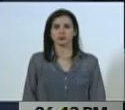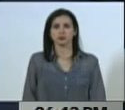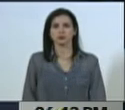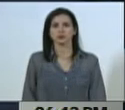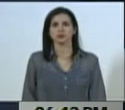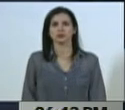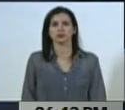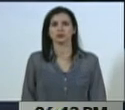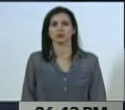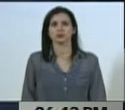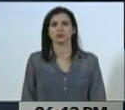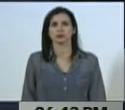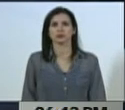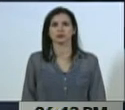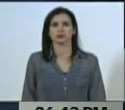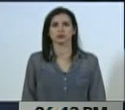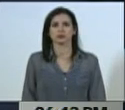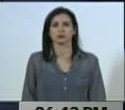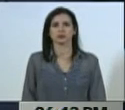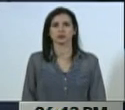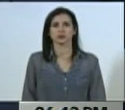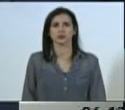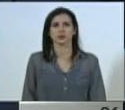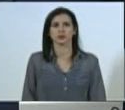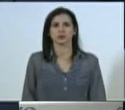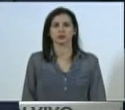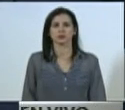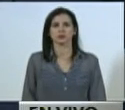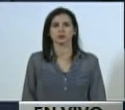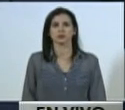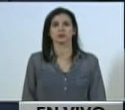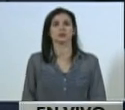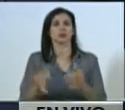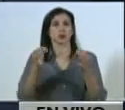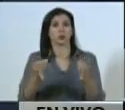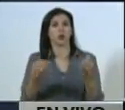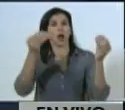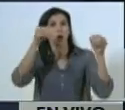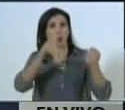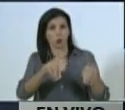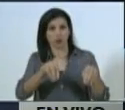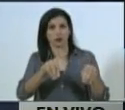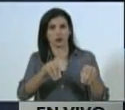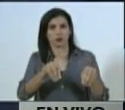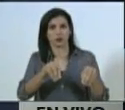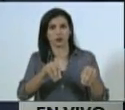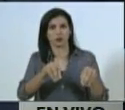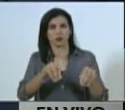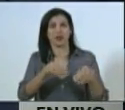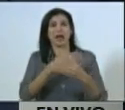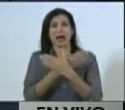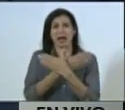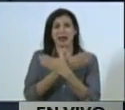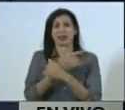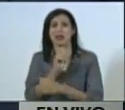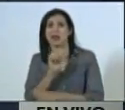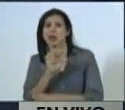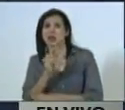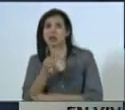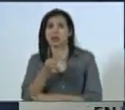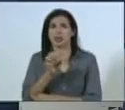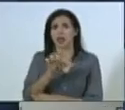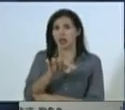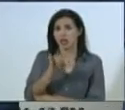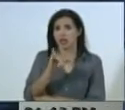point in the process. Y sin duda que el acuerdo de Argel representó el